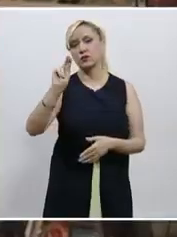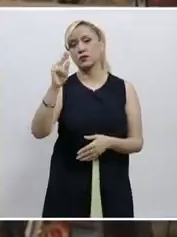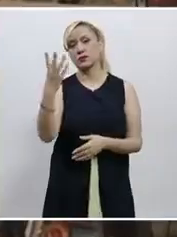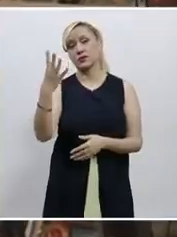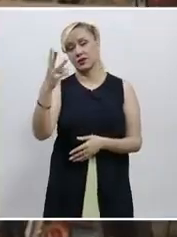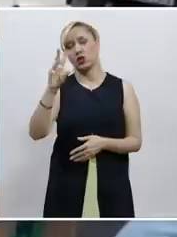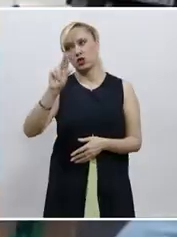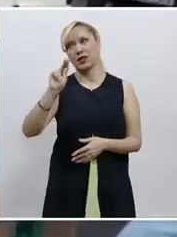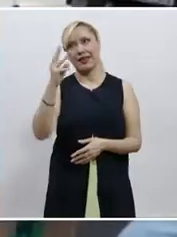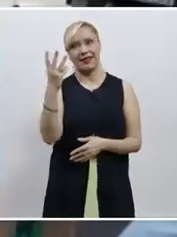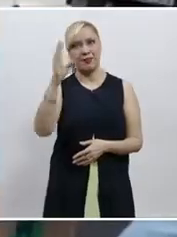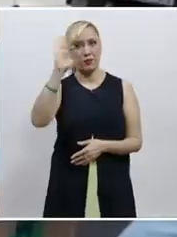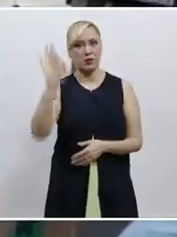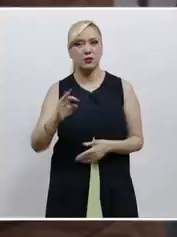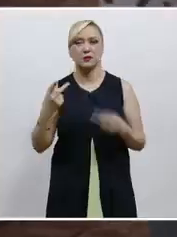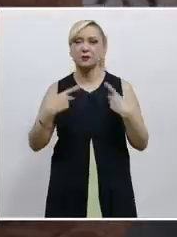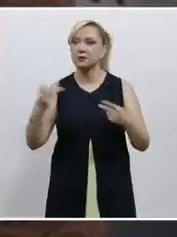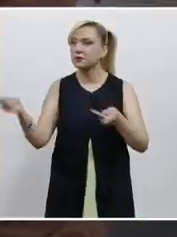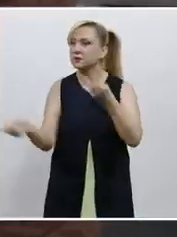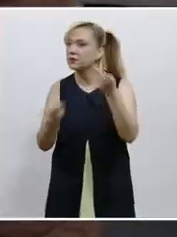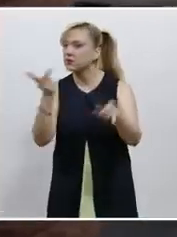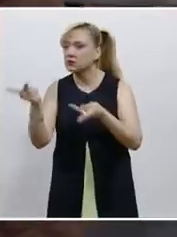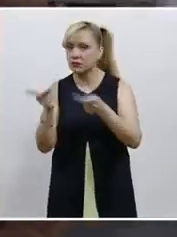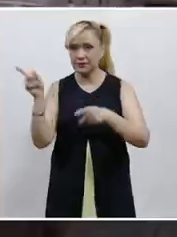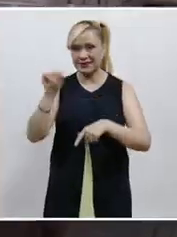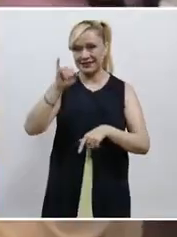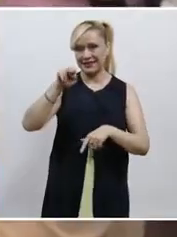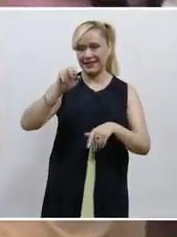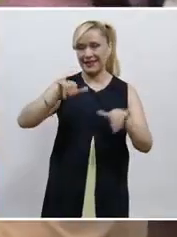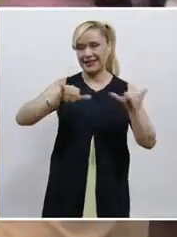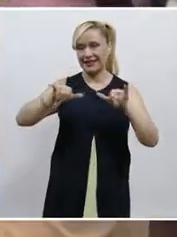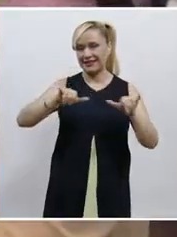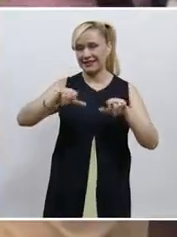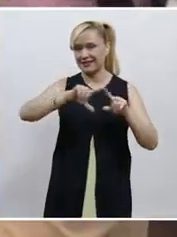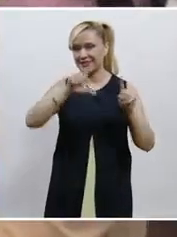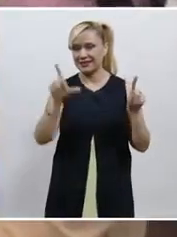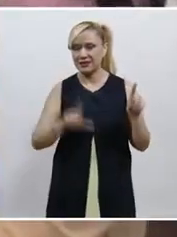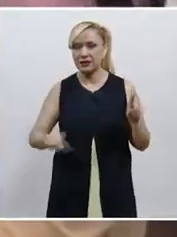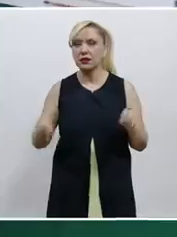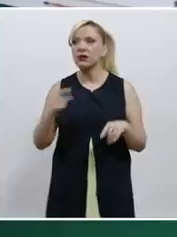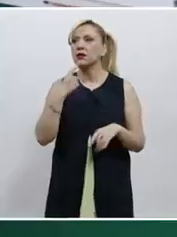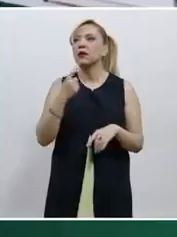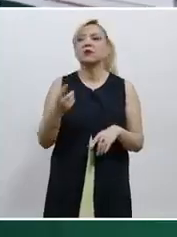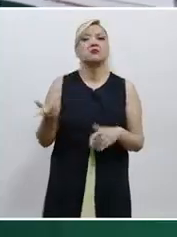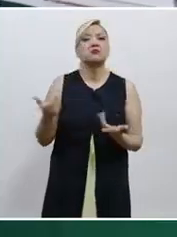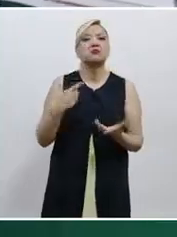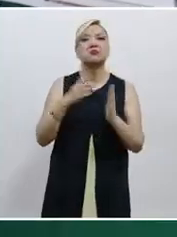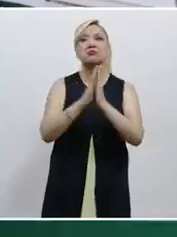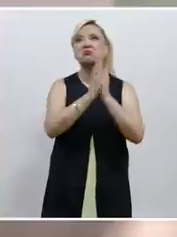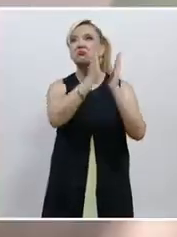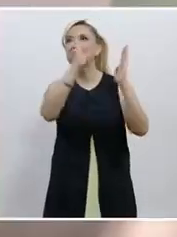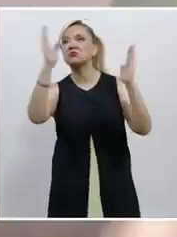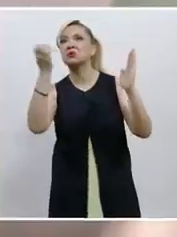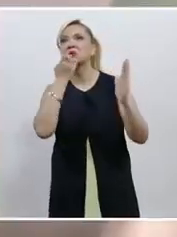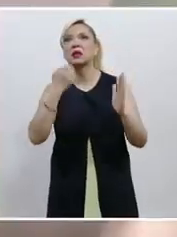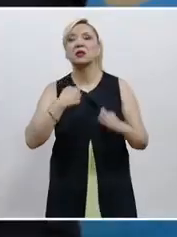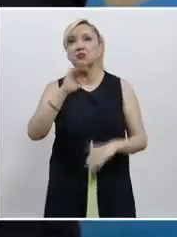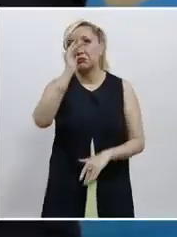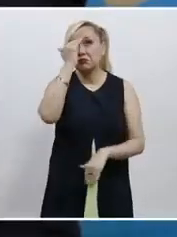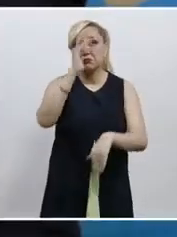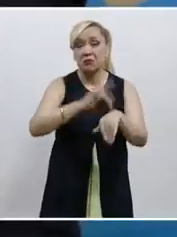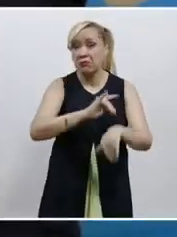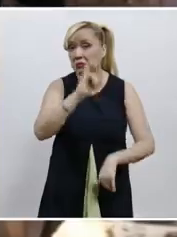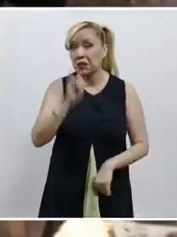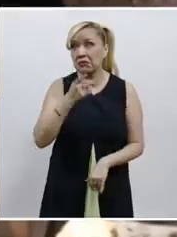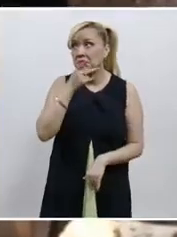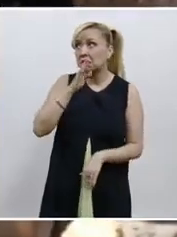83% de las personas consultadas por el INEGI declararon que sus padres no los llevaban a bibliotecas, el 79% señaló que no